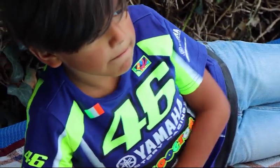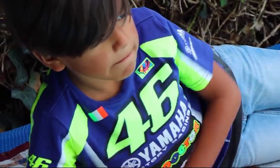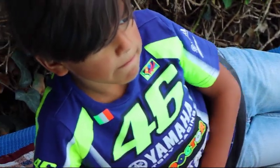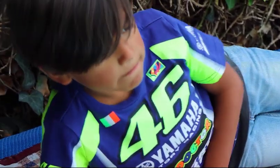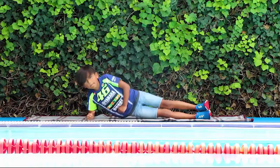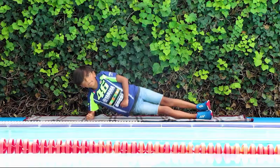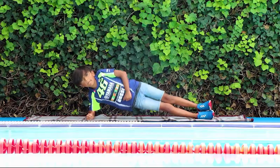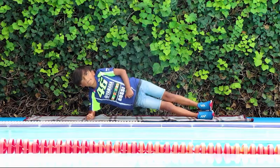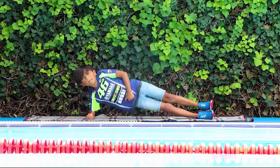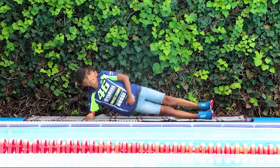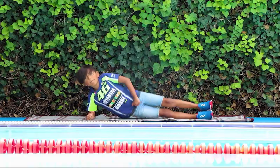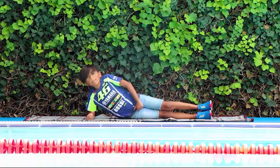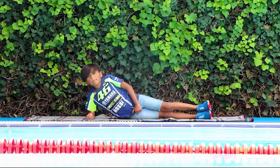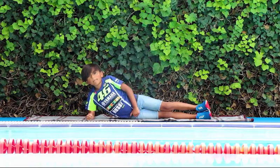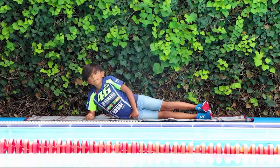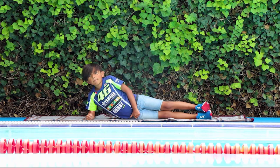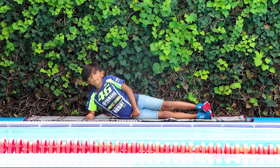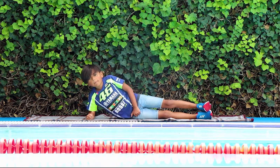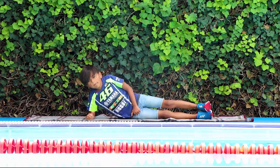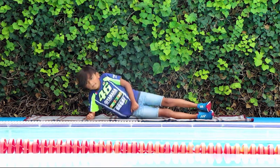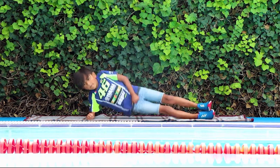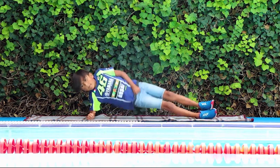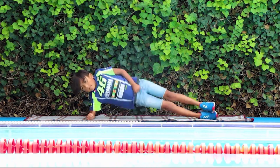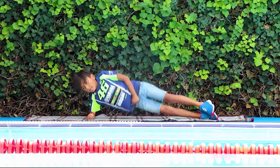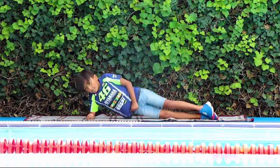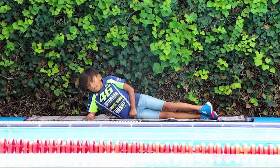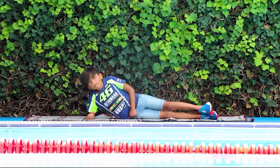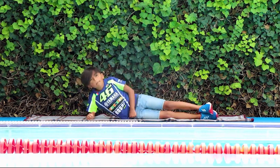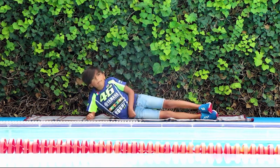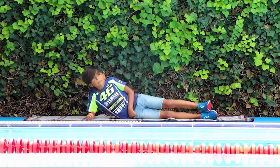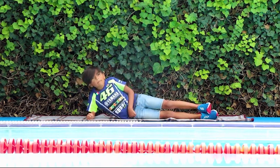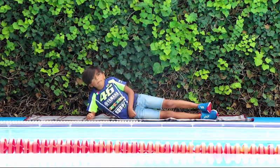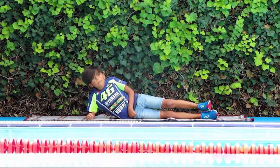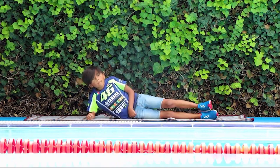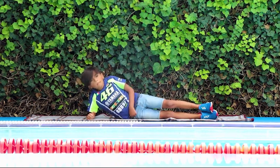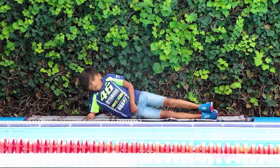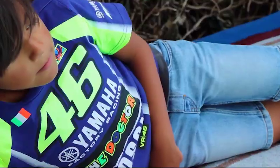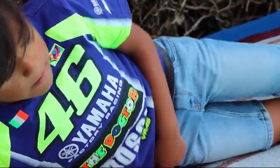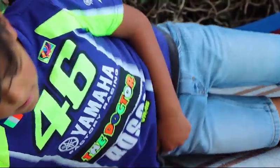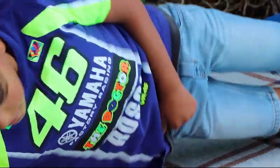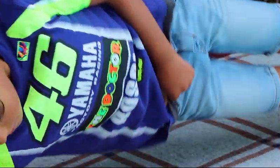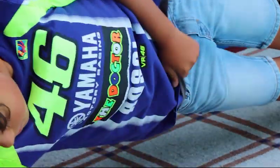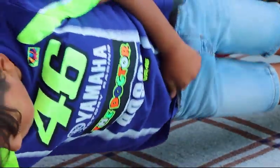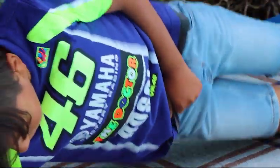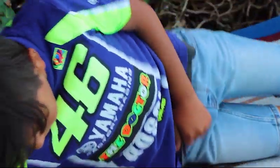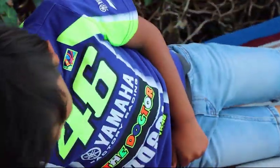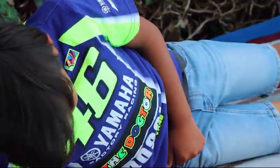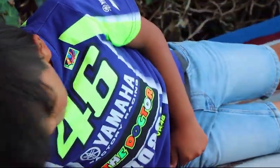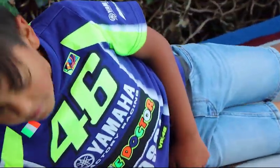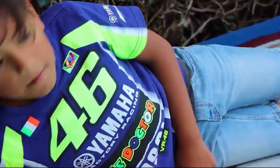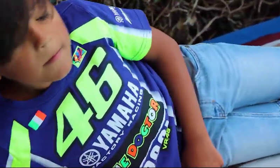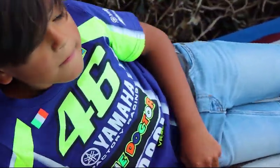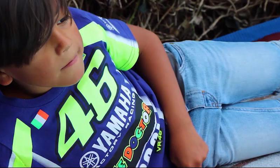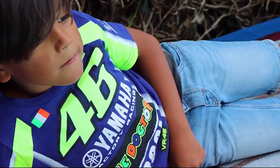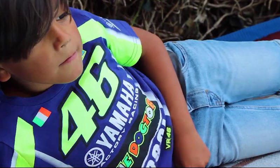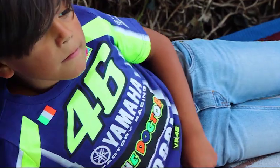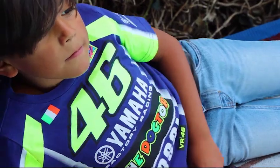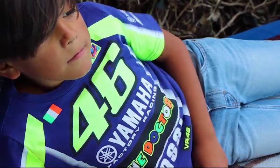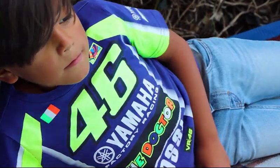veces. 1, 2, 3.